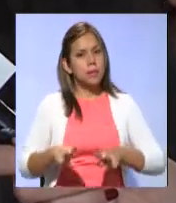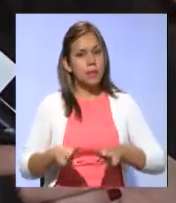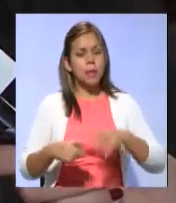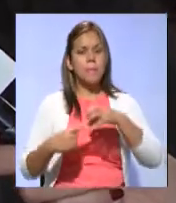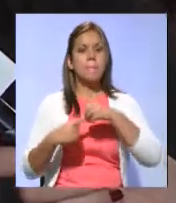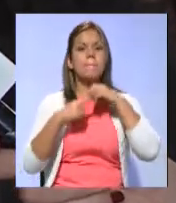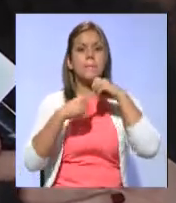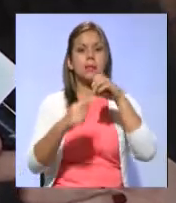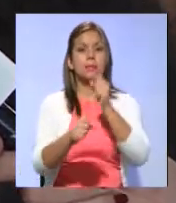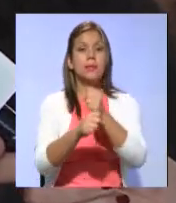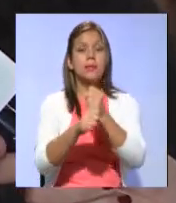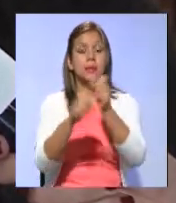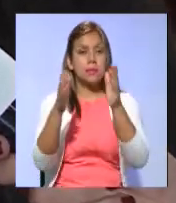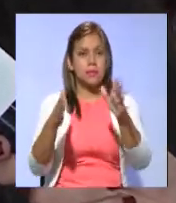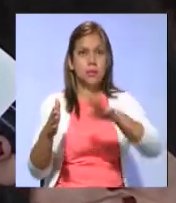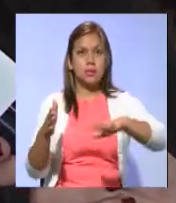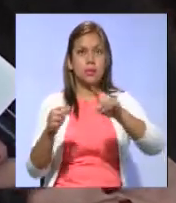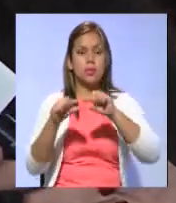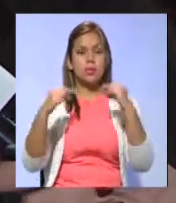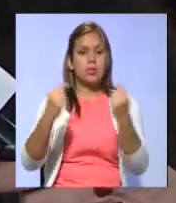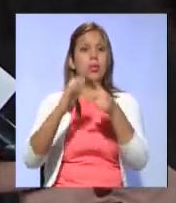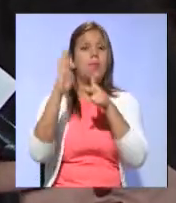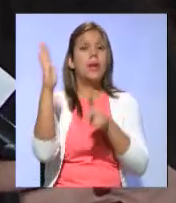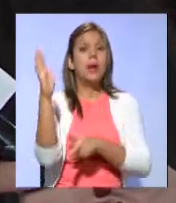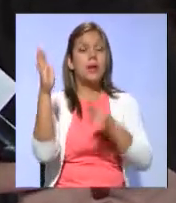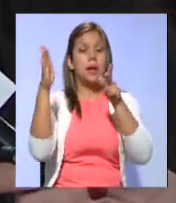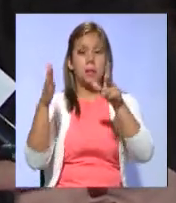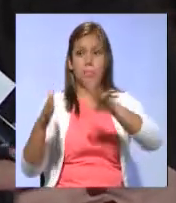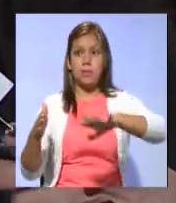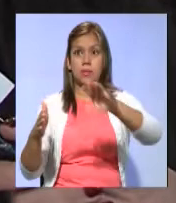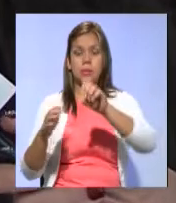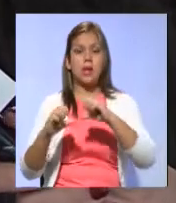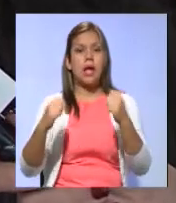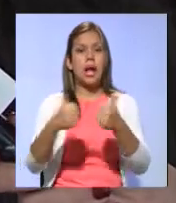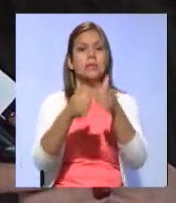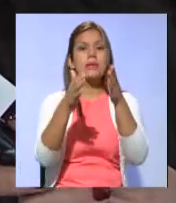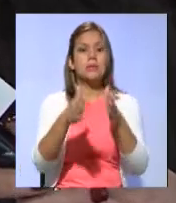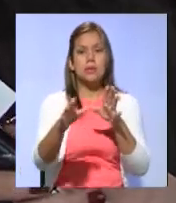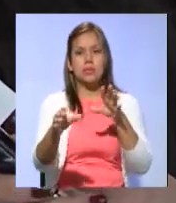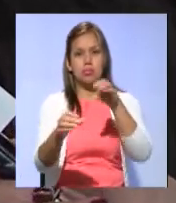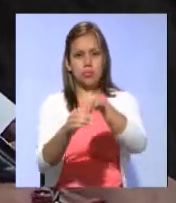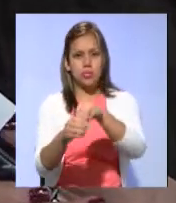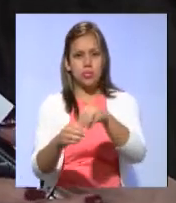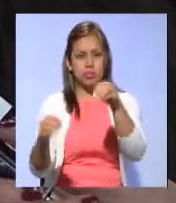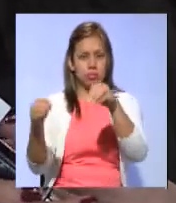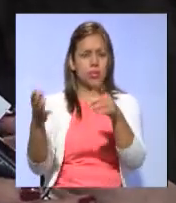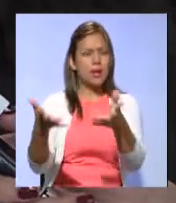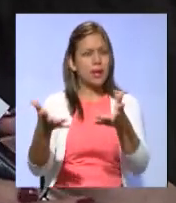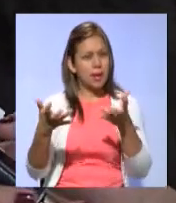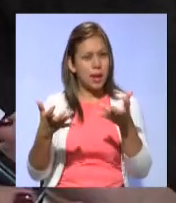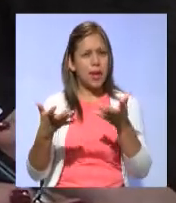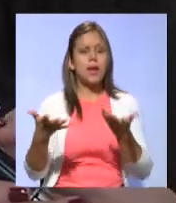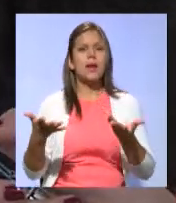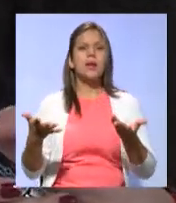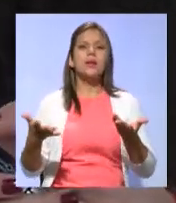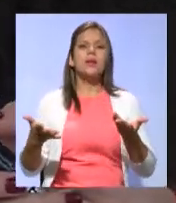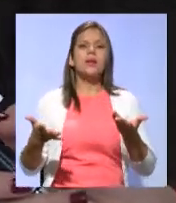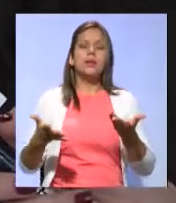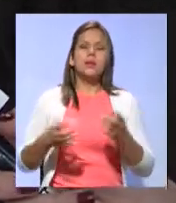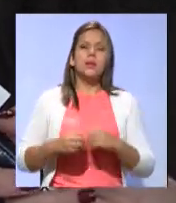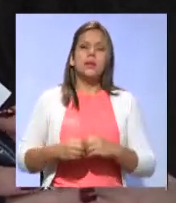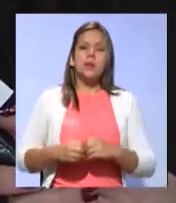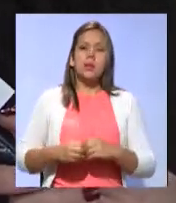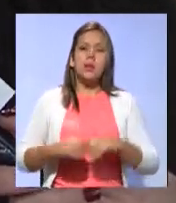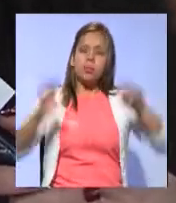trabajadores y trabajadoras. El grupo parlamentario se conforma por asambleístas que tenemos el interés particular en esto,